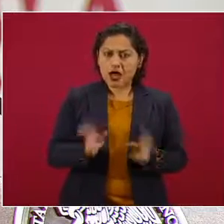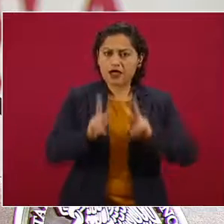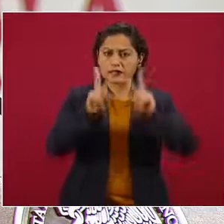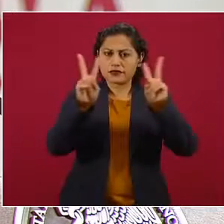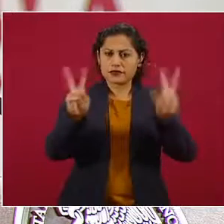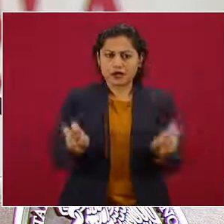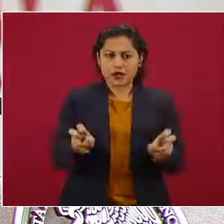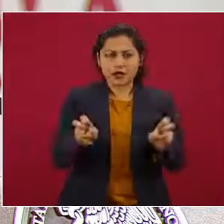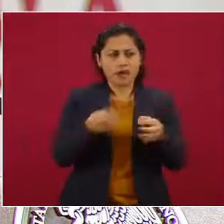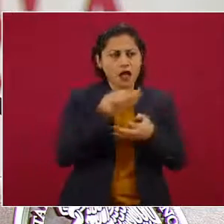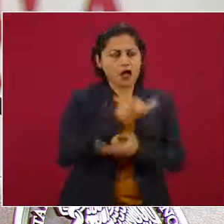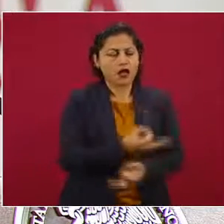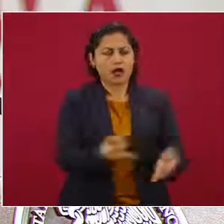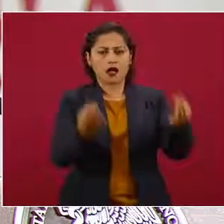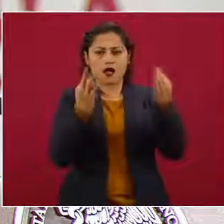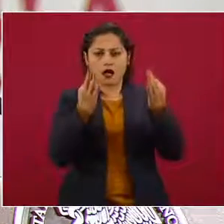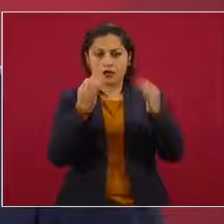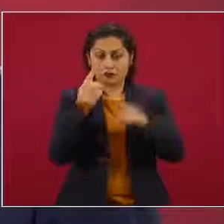Todos los días